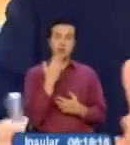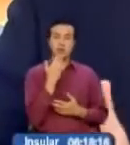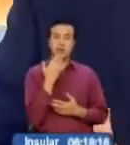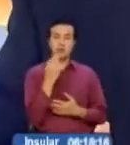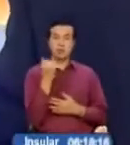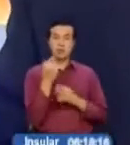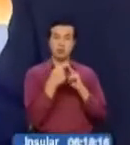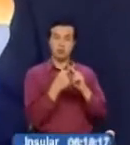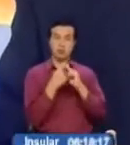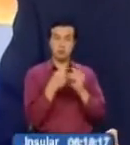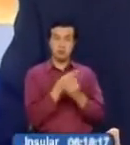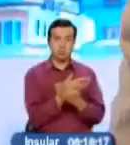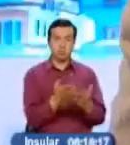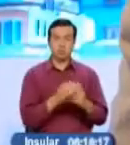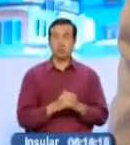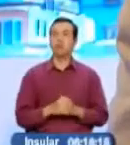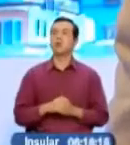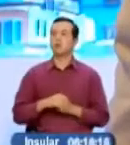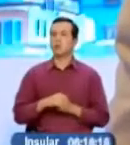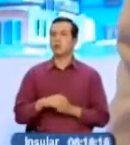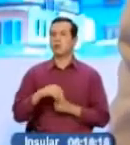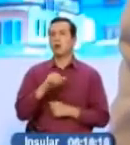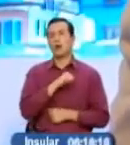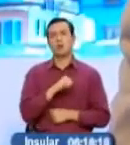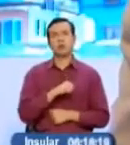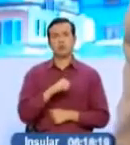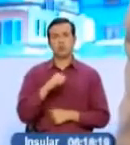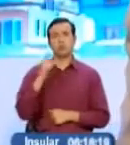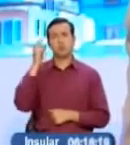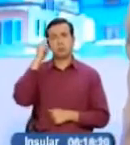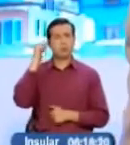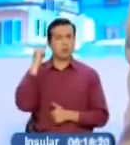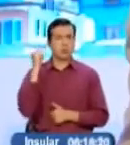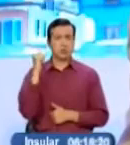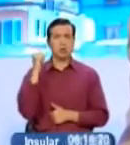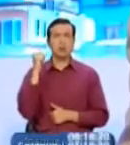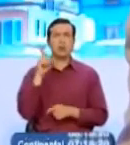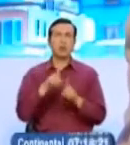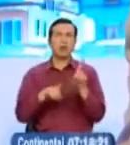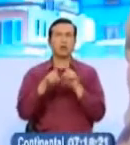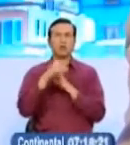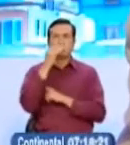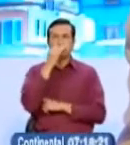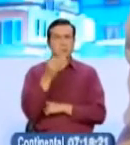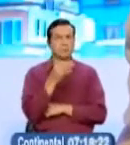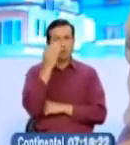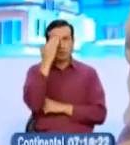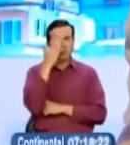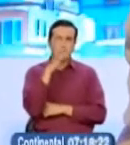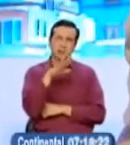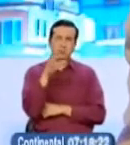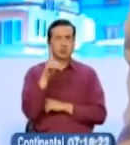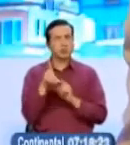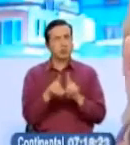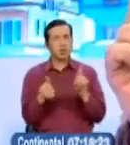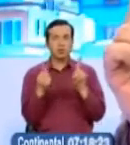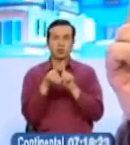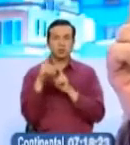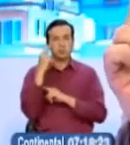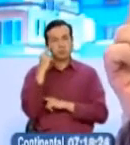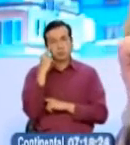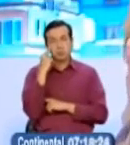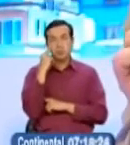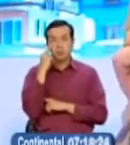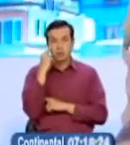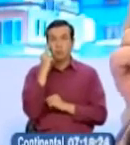los créditos otorgados. Por supuesto, ha habido una actitud prudente. Este rato no recuerdo la cifra exacta, pero te voy a dar un dato que evidencia esa